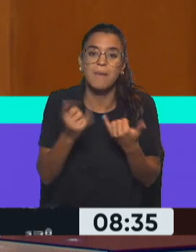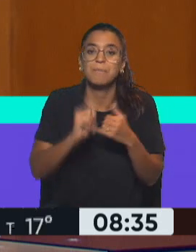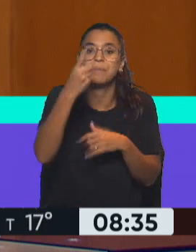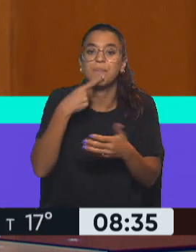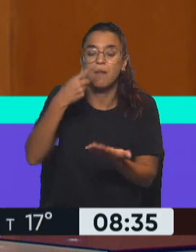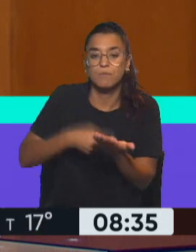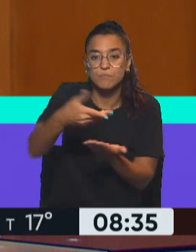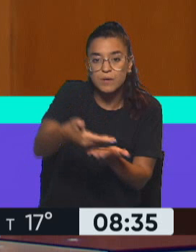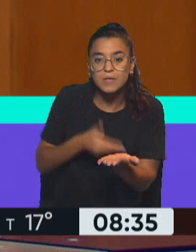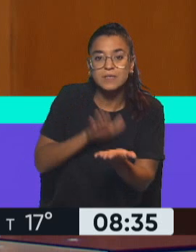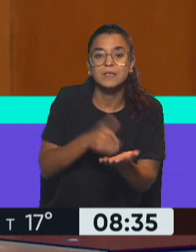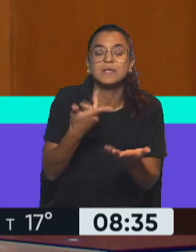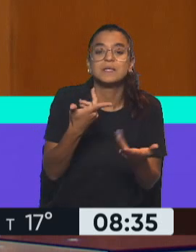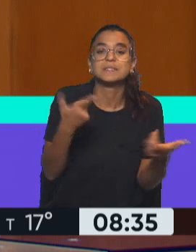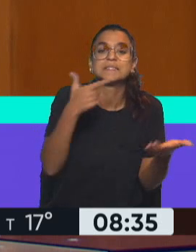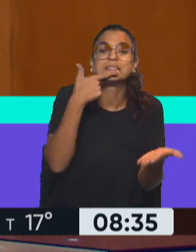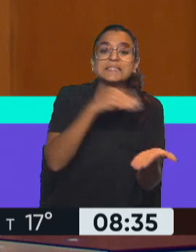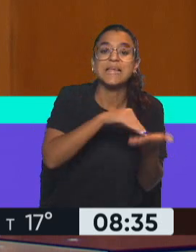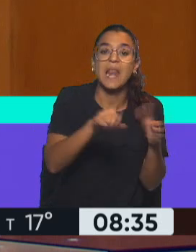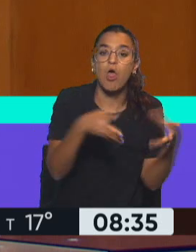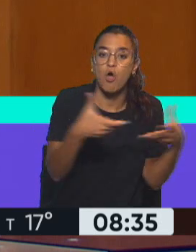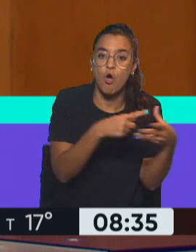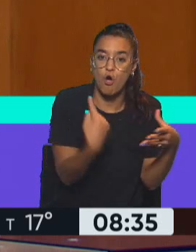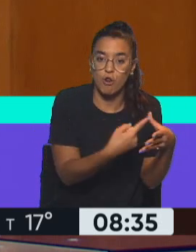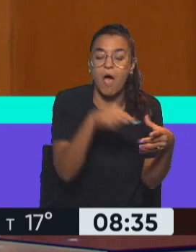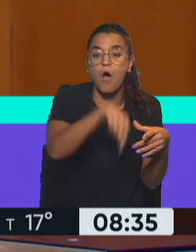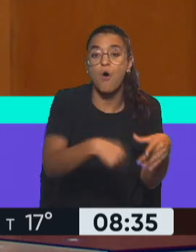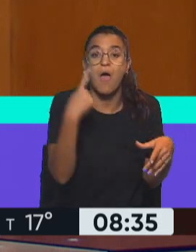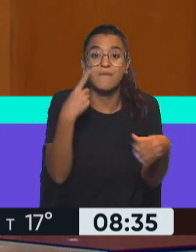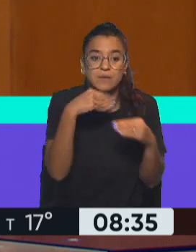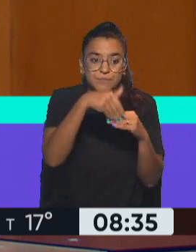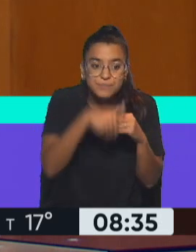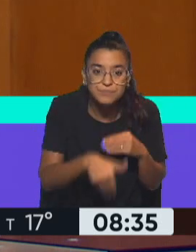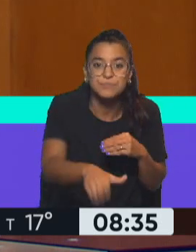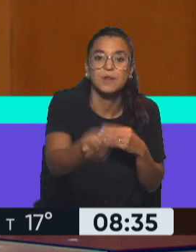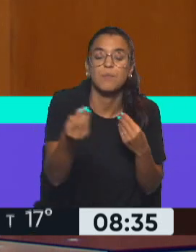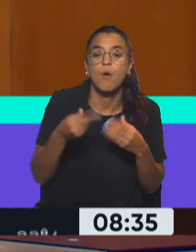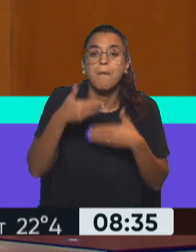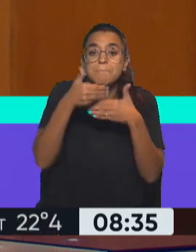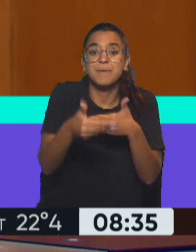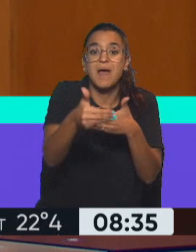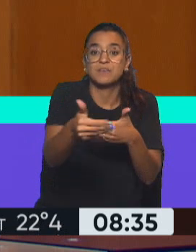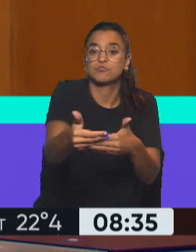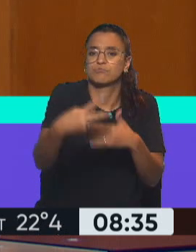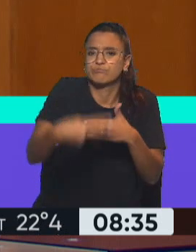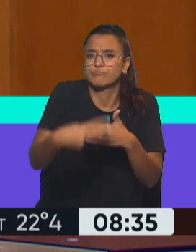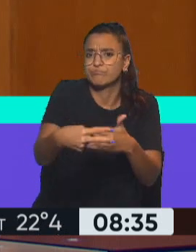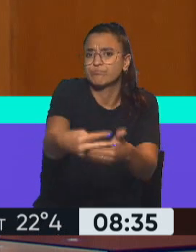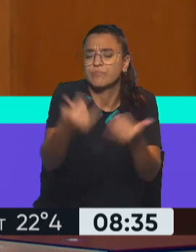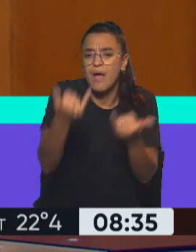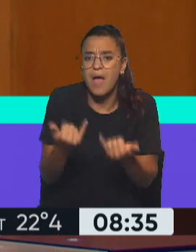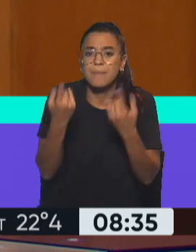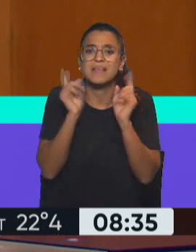dictamen en senadores ahora hay que ver qué es lo que ocurre de ahora en adelante porque los plazos son muy exiguos y para